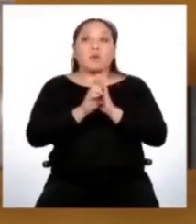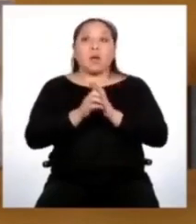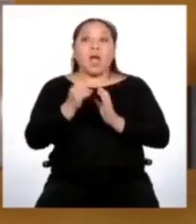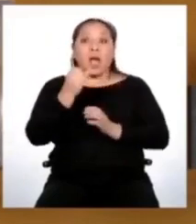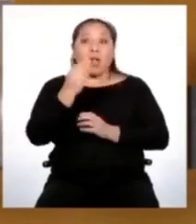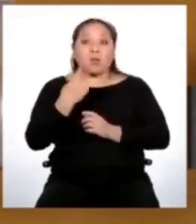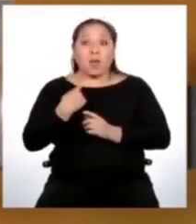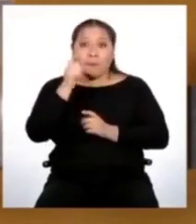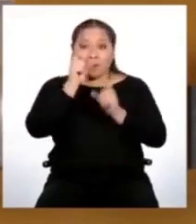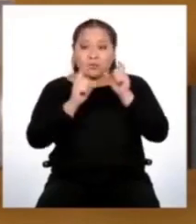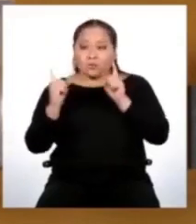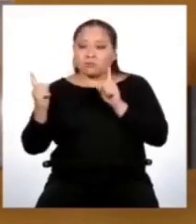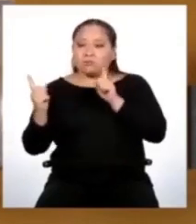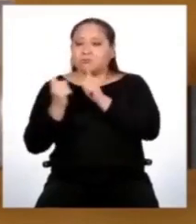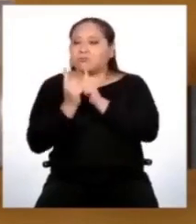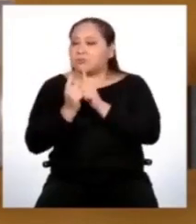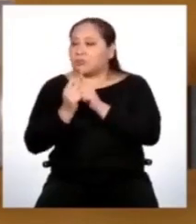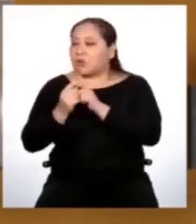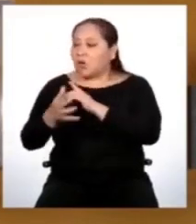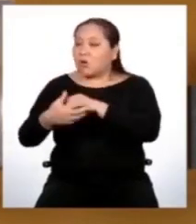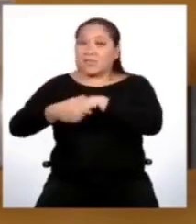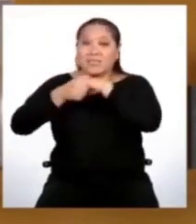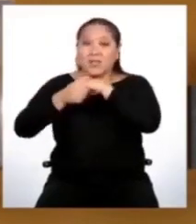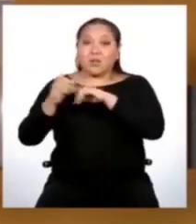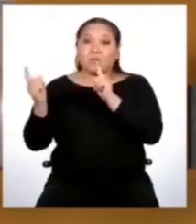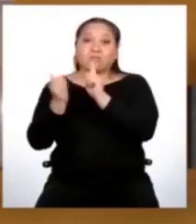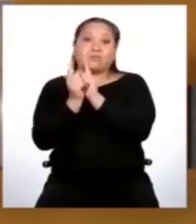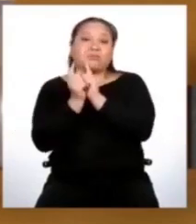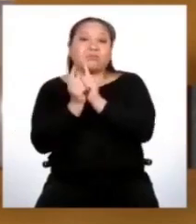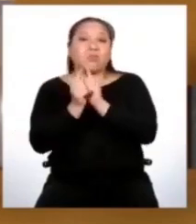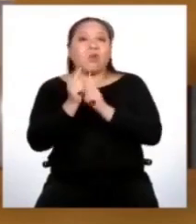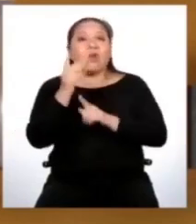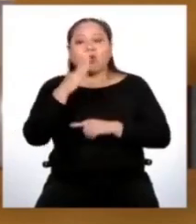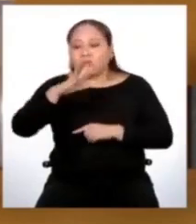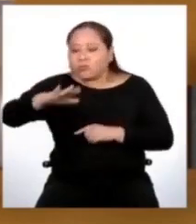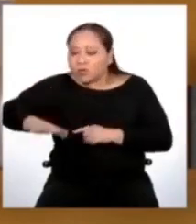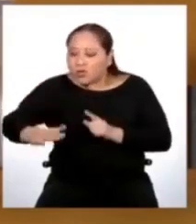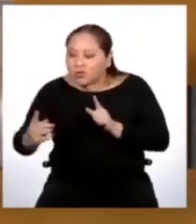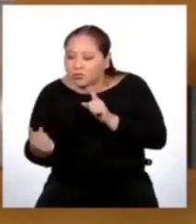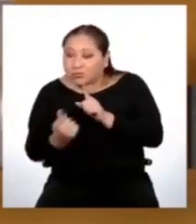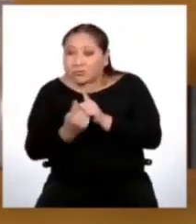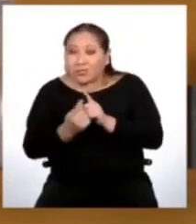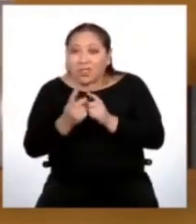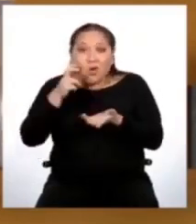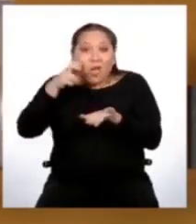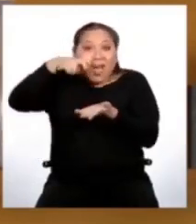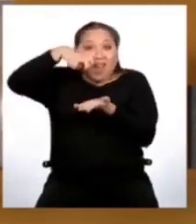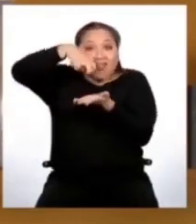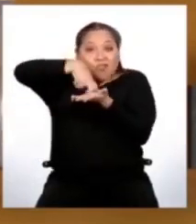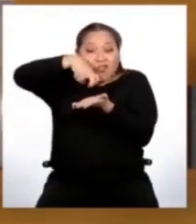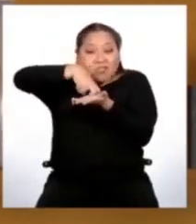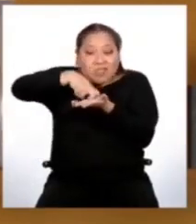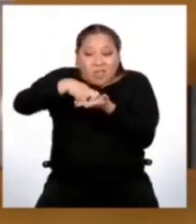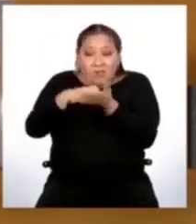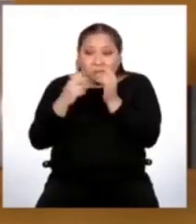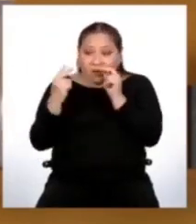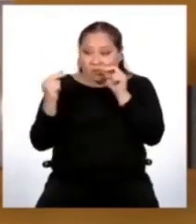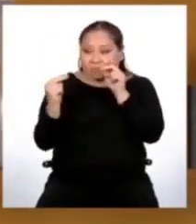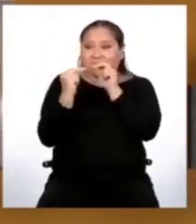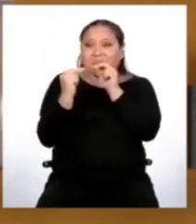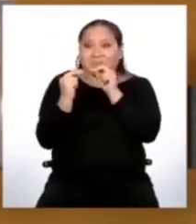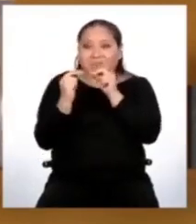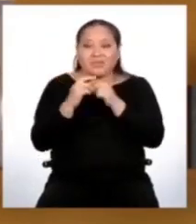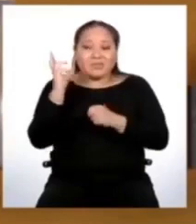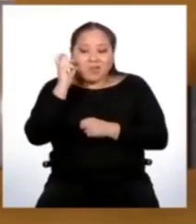acercamos más que otros cuando saludamos. O imagina que debes hablarle a un niño o niña y te debes arrodillar para estar a su altura y que se